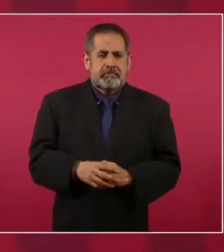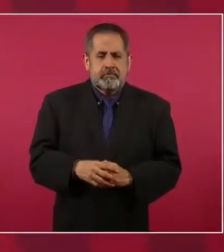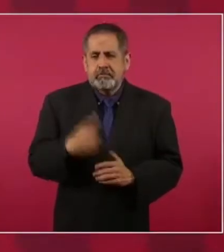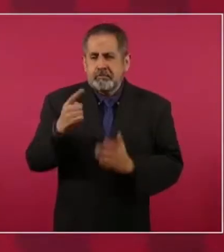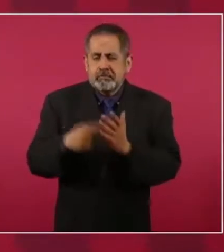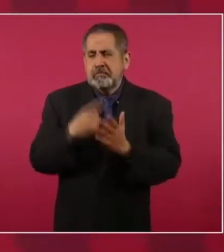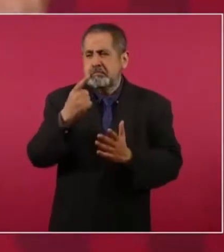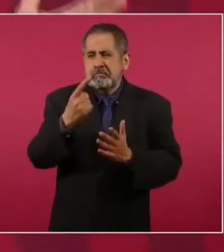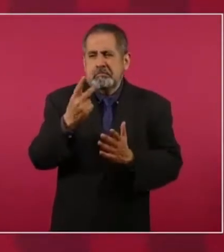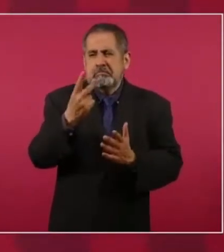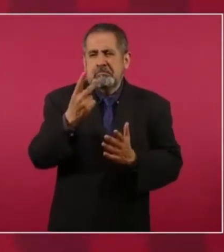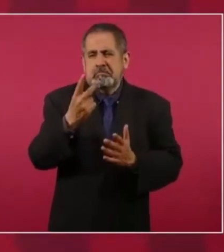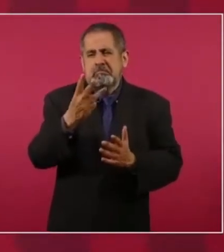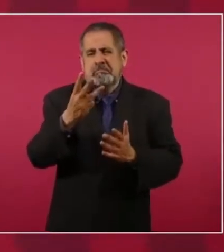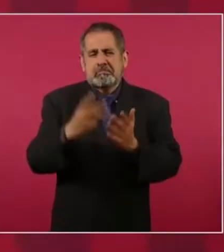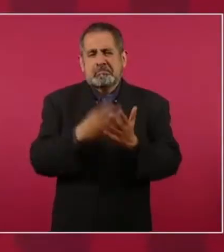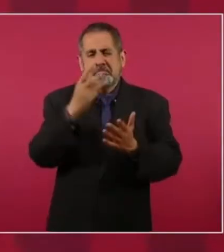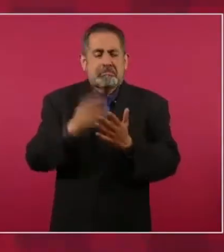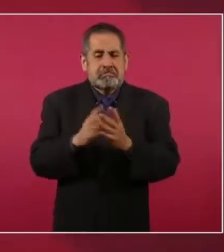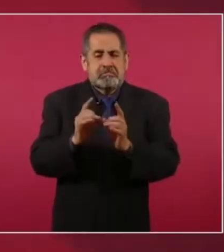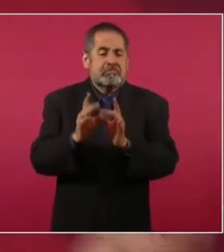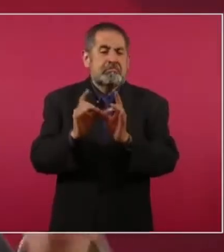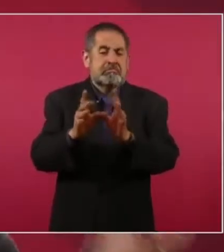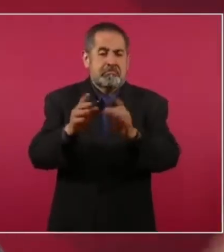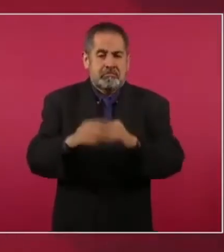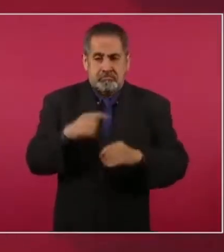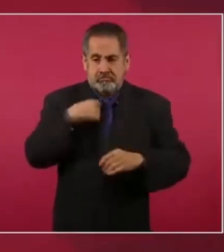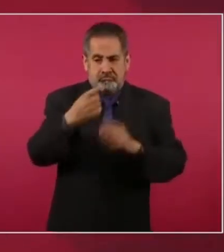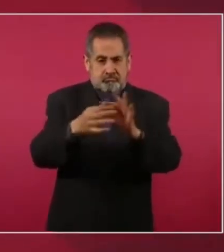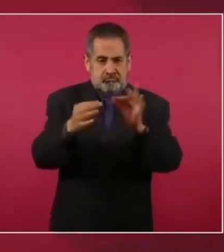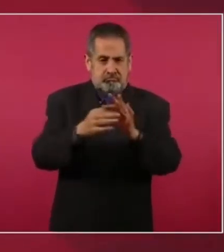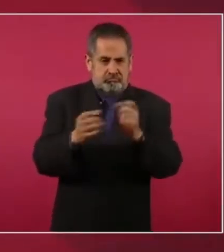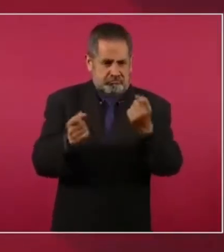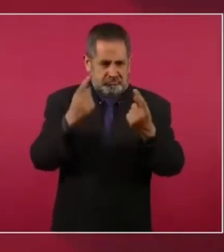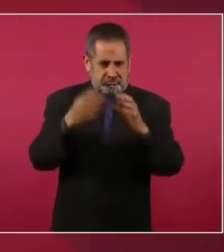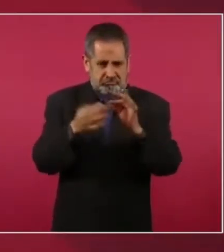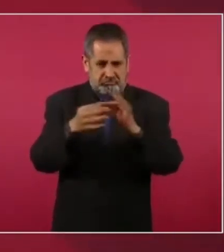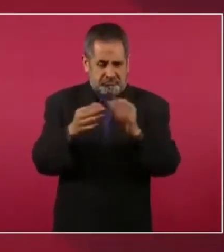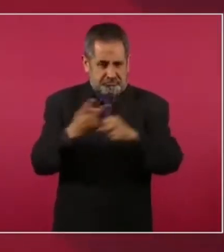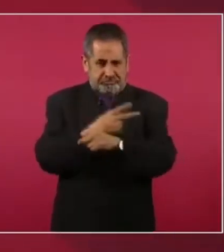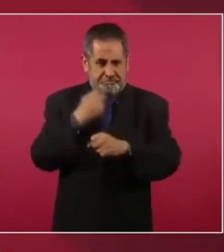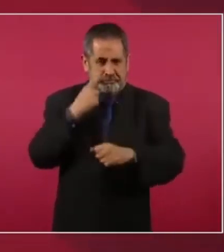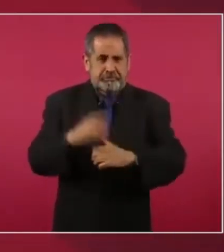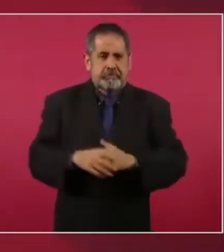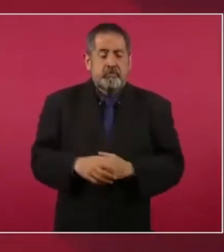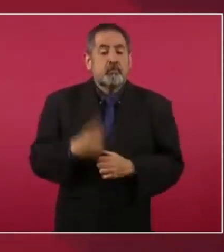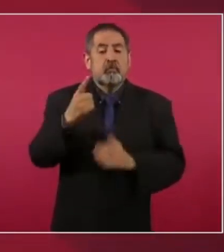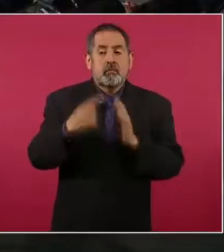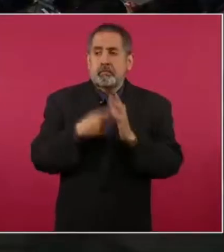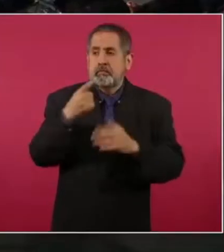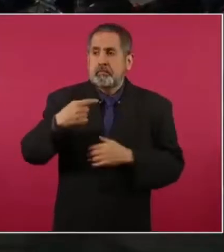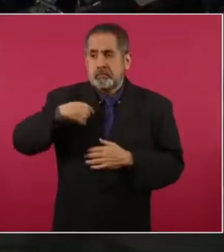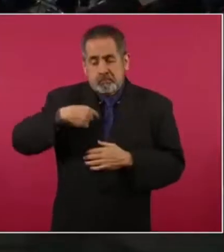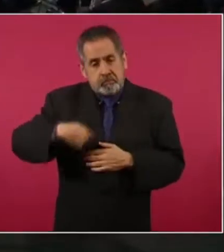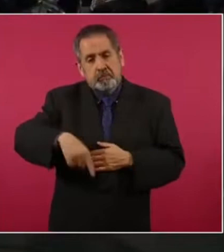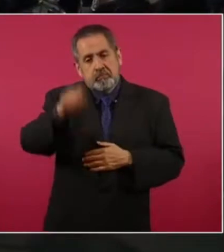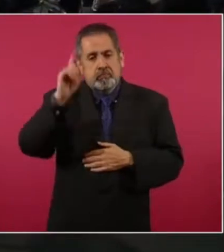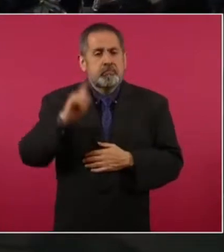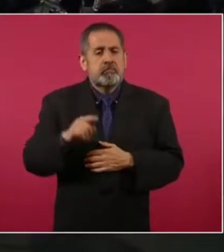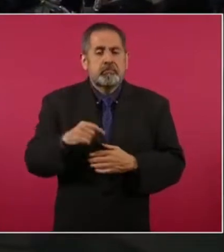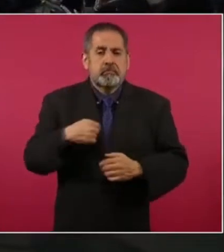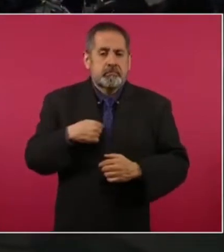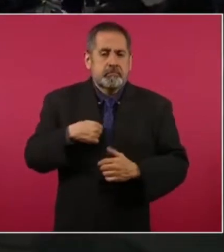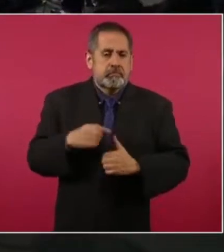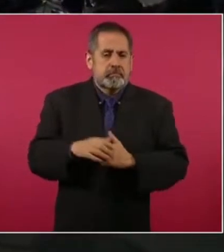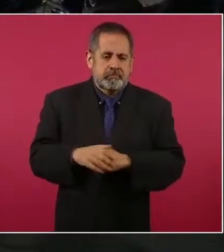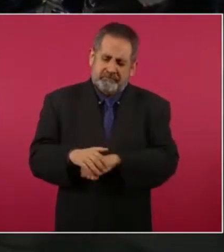2, 3 veces me han pasado cosas. Les voy a contar algunas. Una vez me fui con